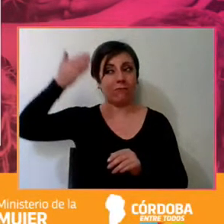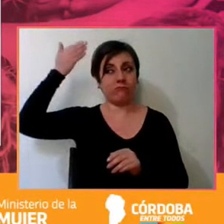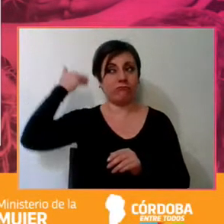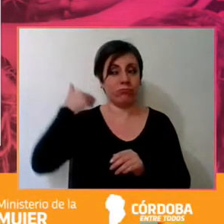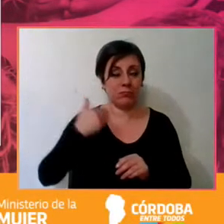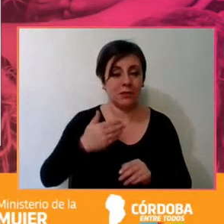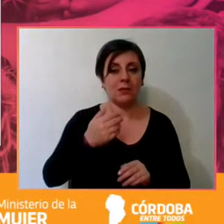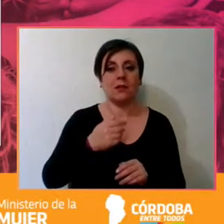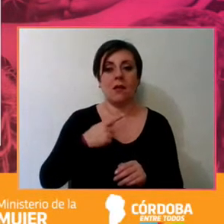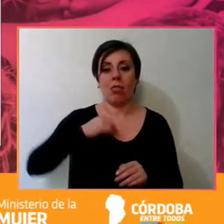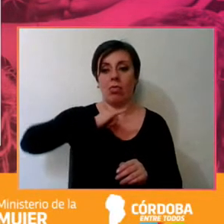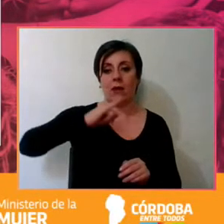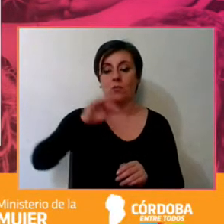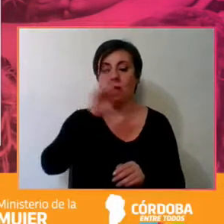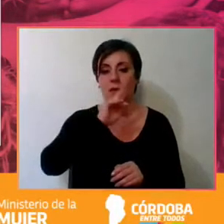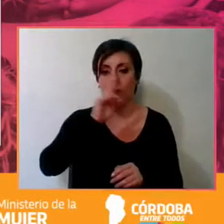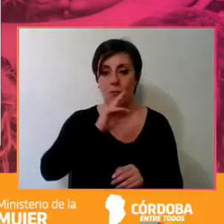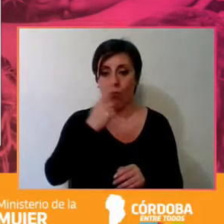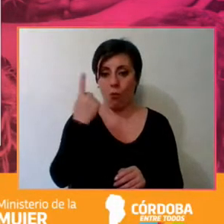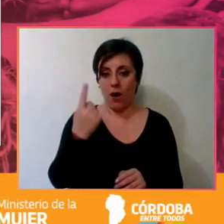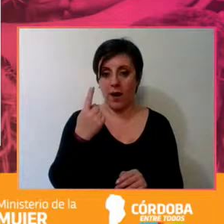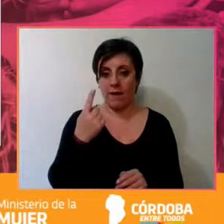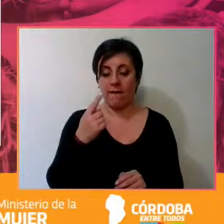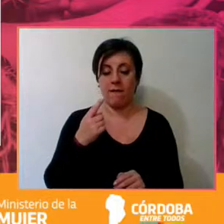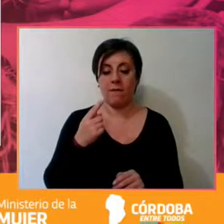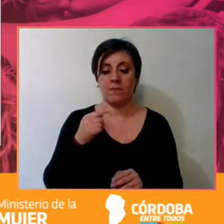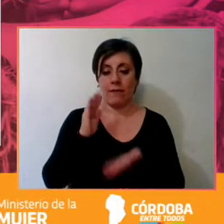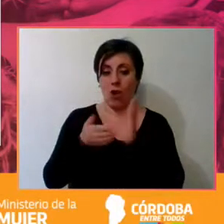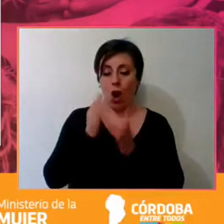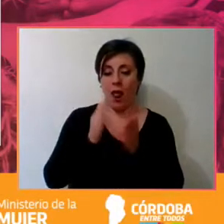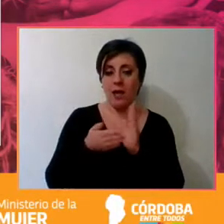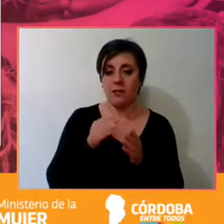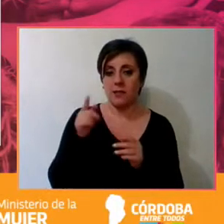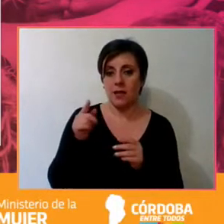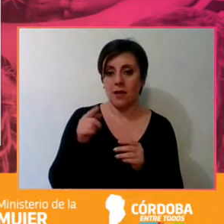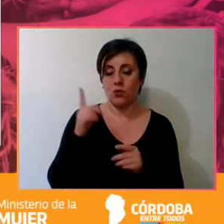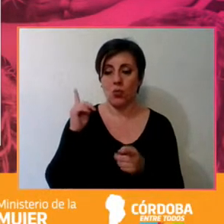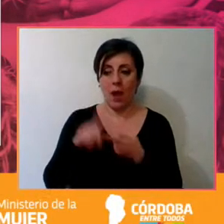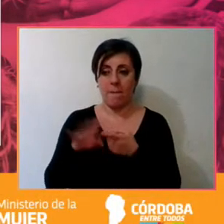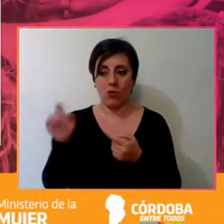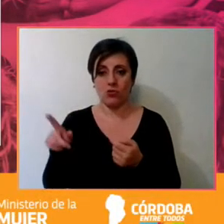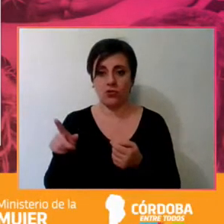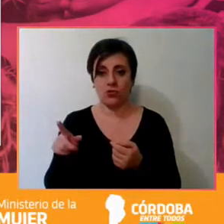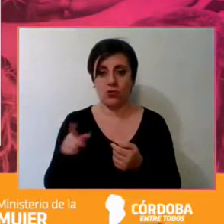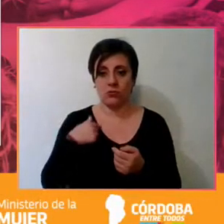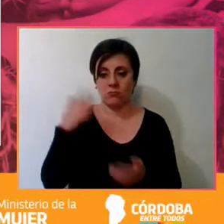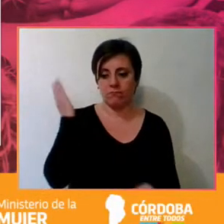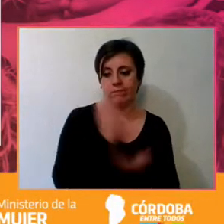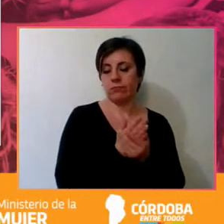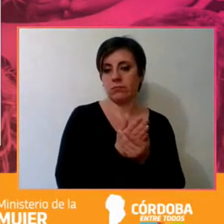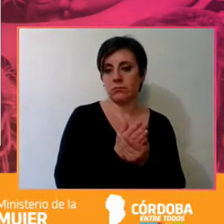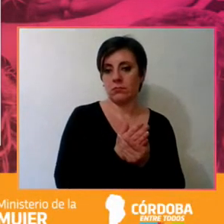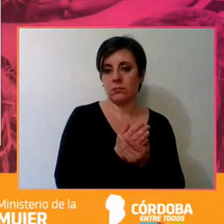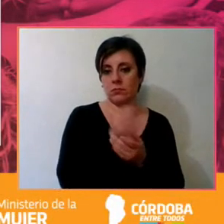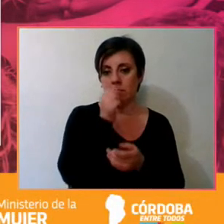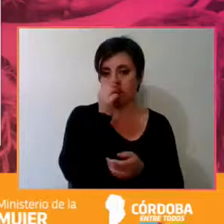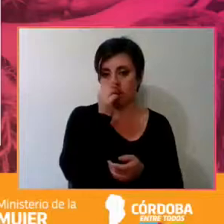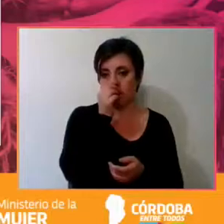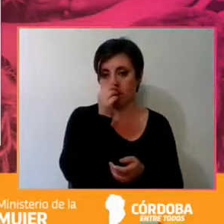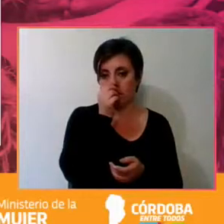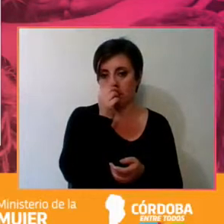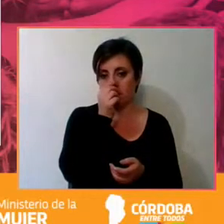una denuncia de una mujer víctima de violencia de parte de su pareja era sancionada a través